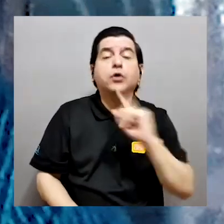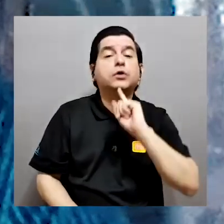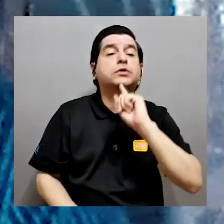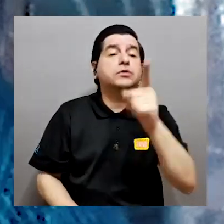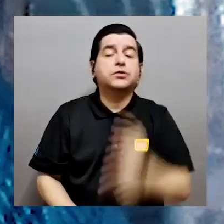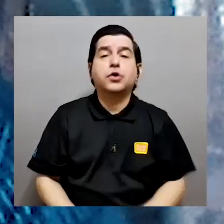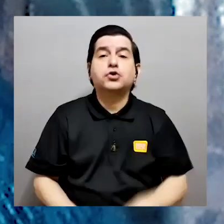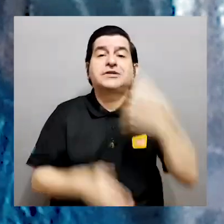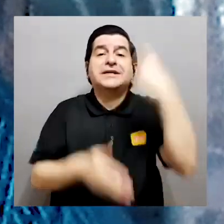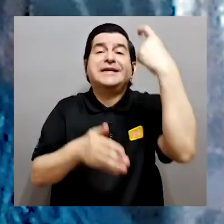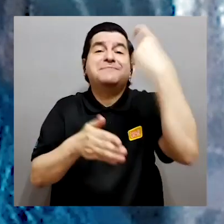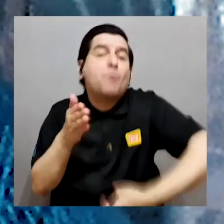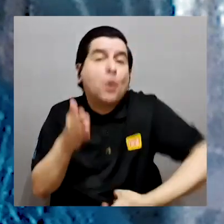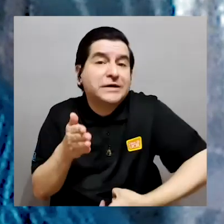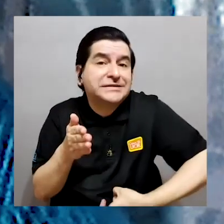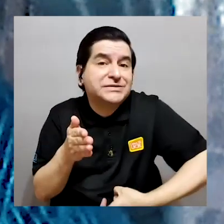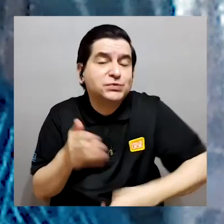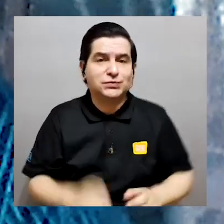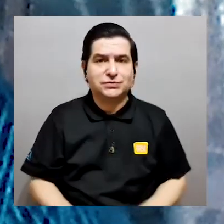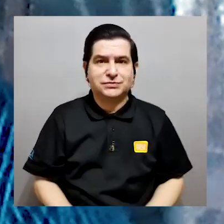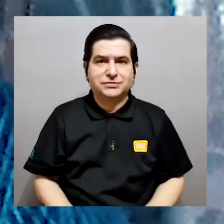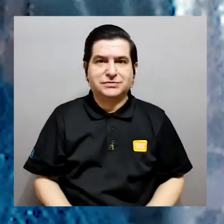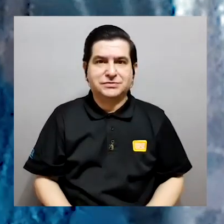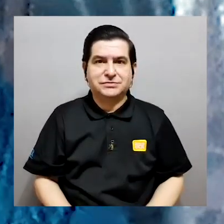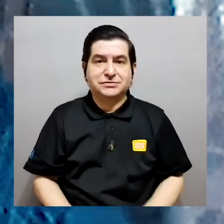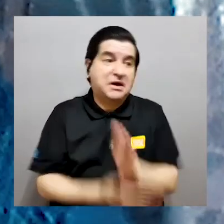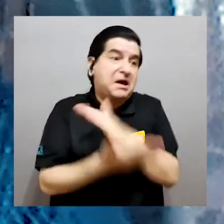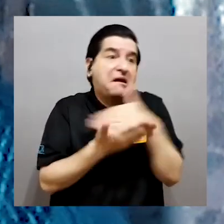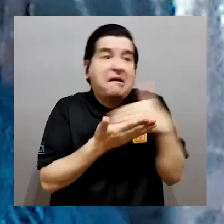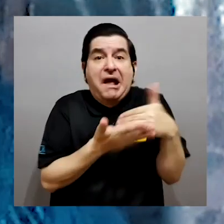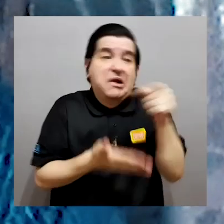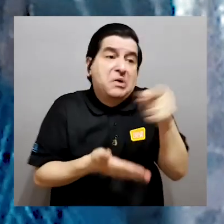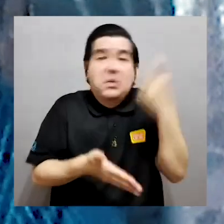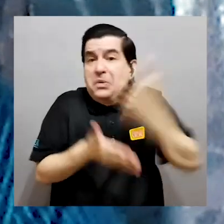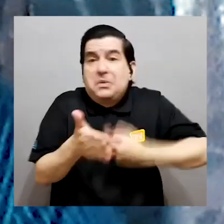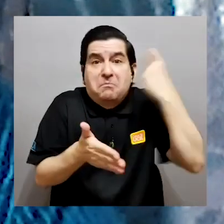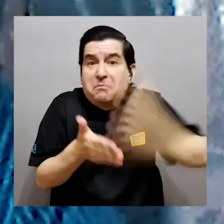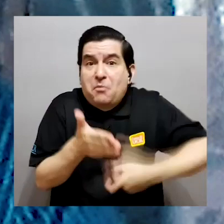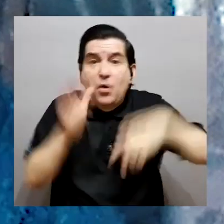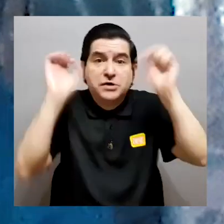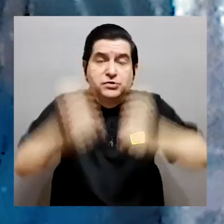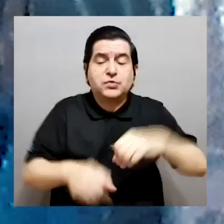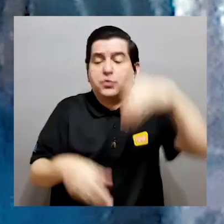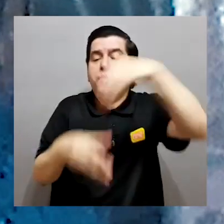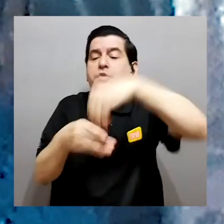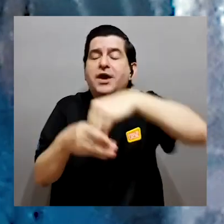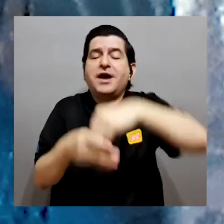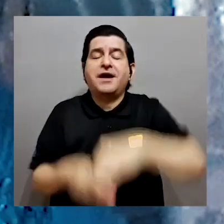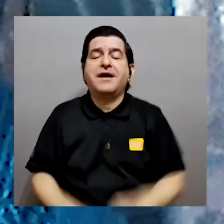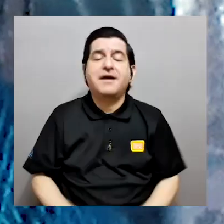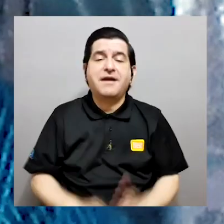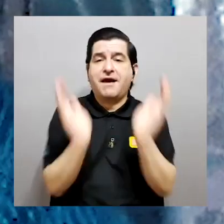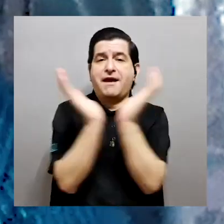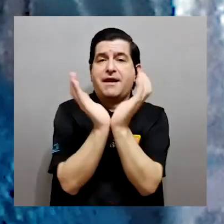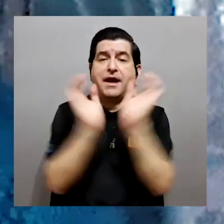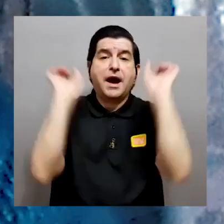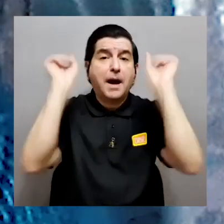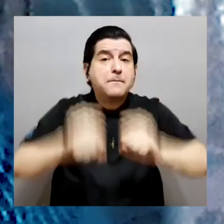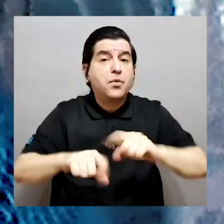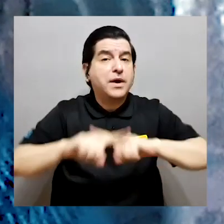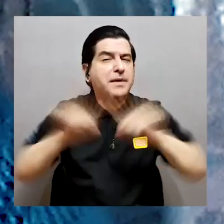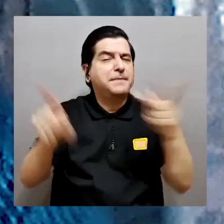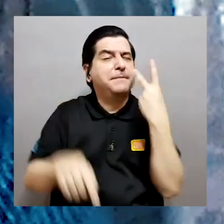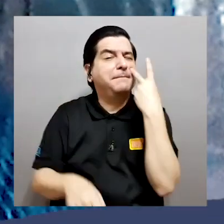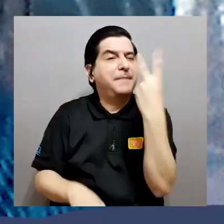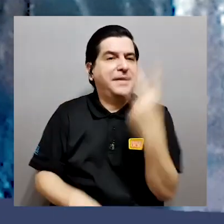dicen poner un impuesto sobre algo y que ese impuesto vaya a la caja. Puede ser, pero habría que